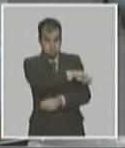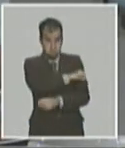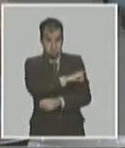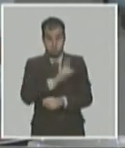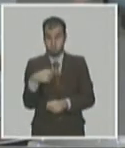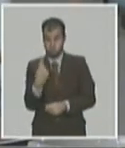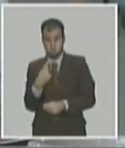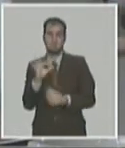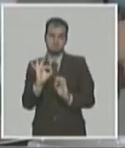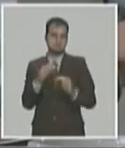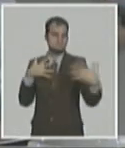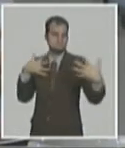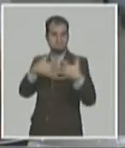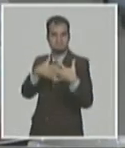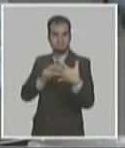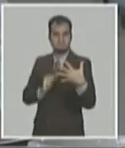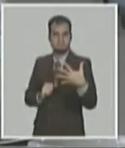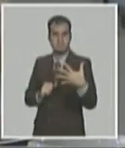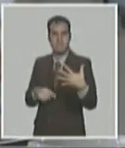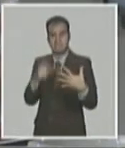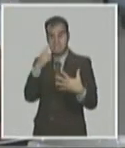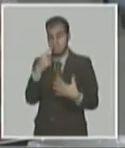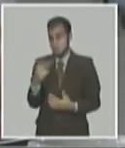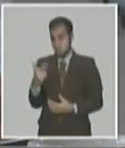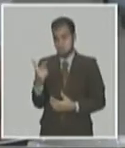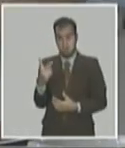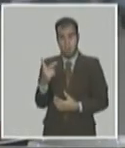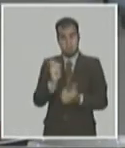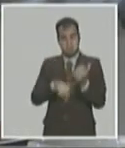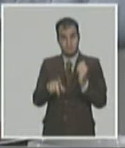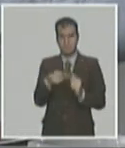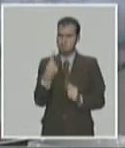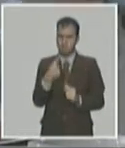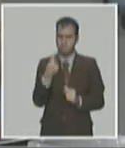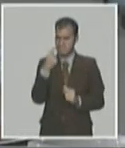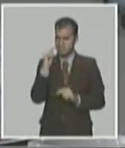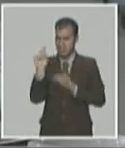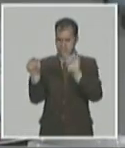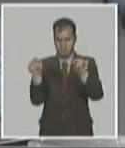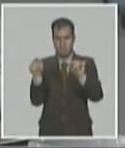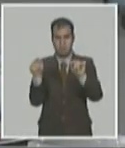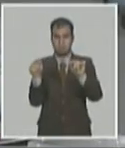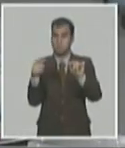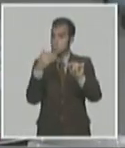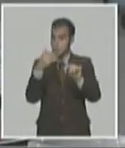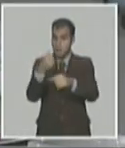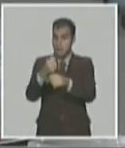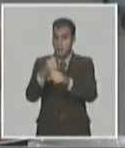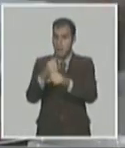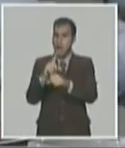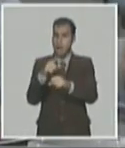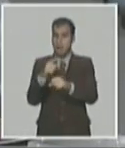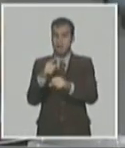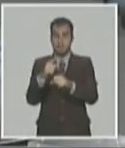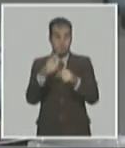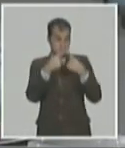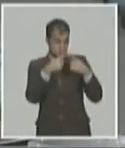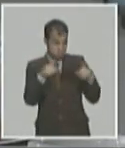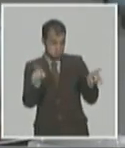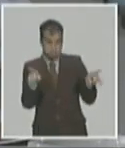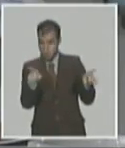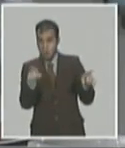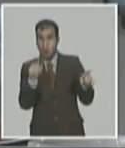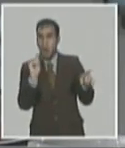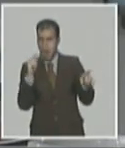retroalimentamos y hay cosas que hemos visto en las dos provincias que trataremos después de trasladar a otros territorios en el mismo programa, pero